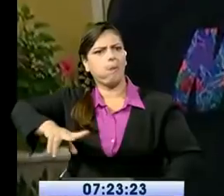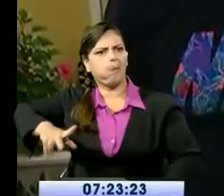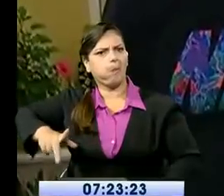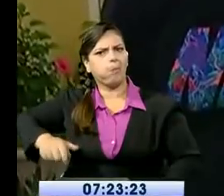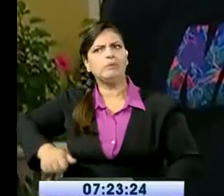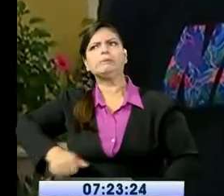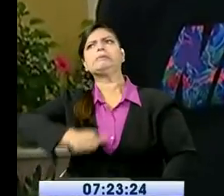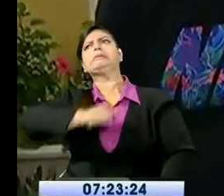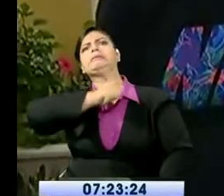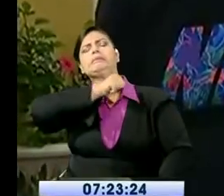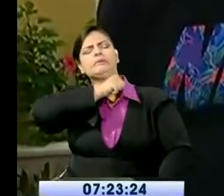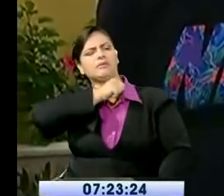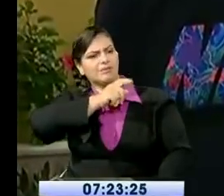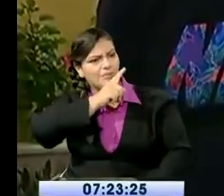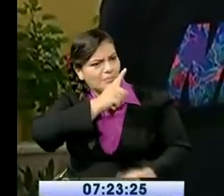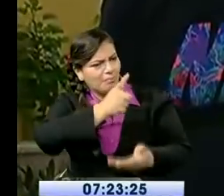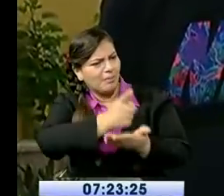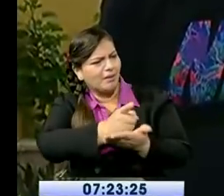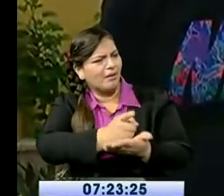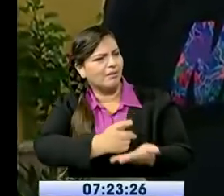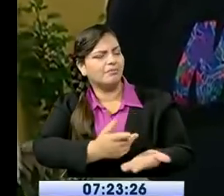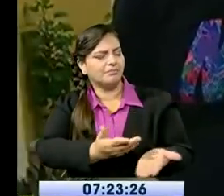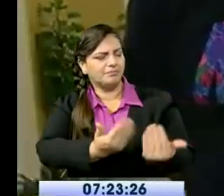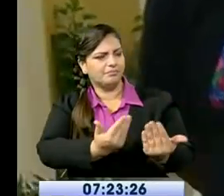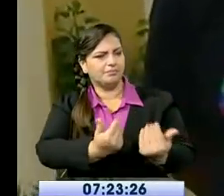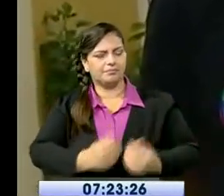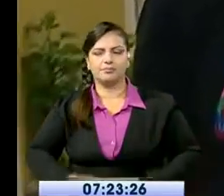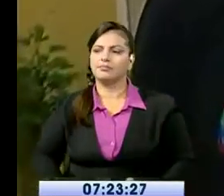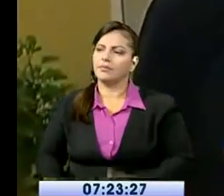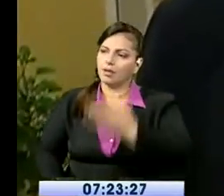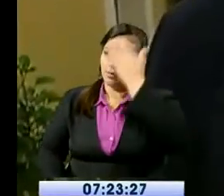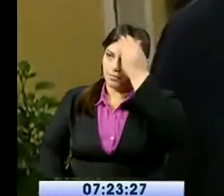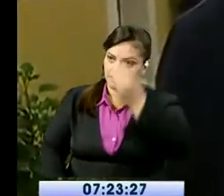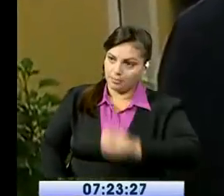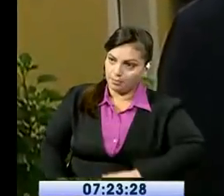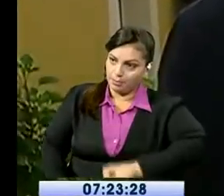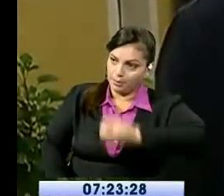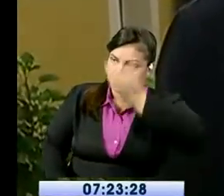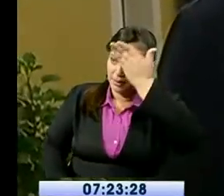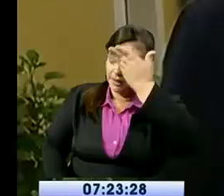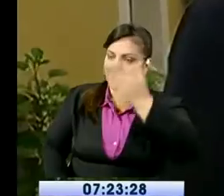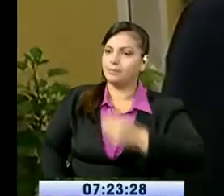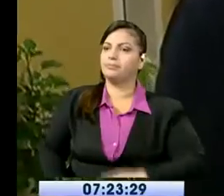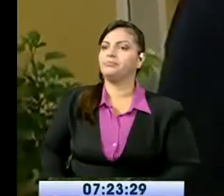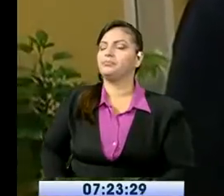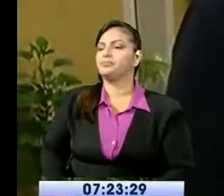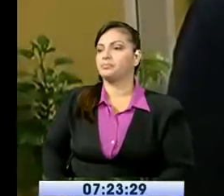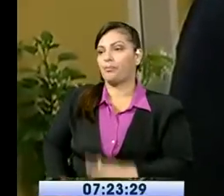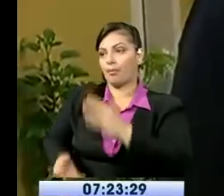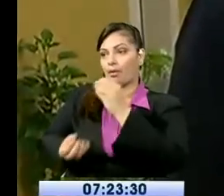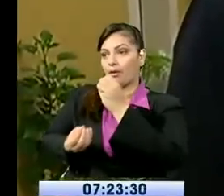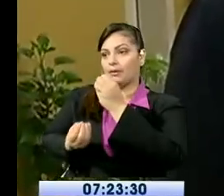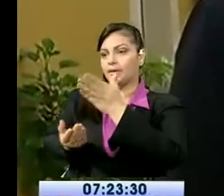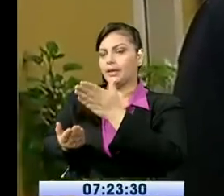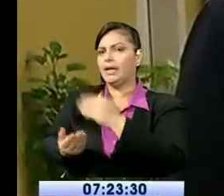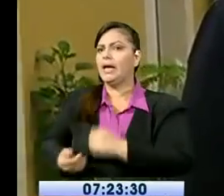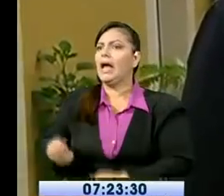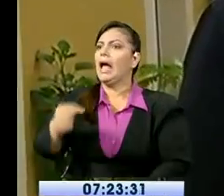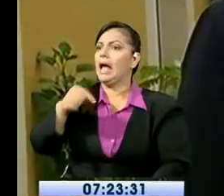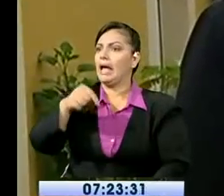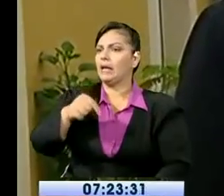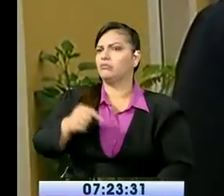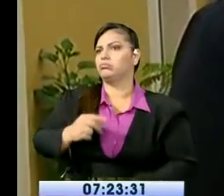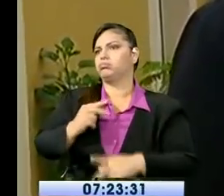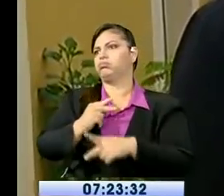en reiteradas ocasiones. ¿Qué está ocurriendo? Buen día. Sí, buenos días. El detalle es que a veces aquí ya la gente,